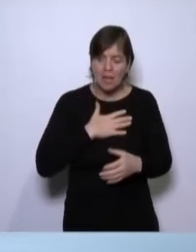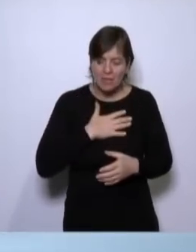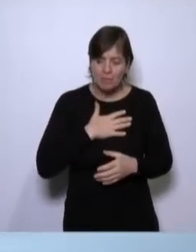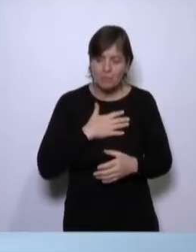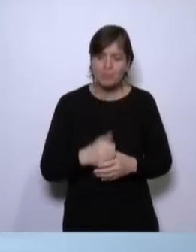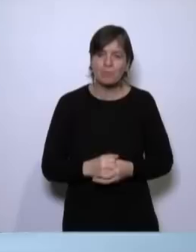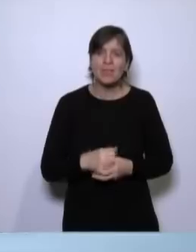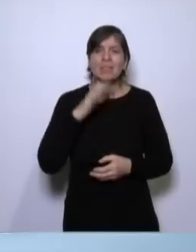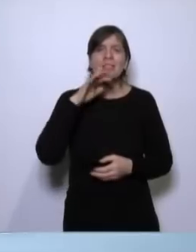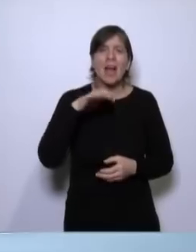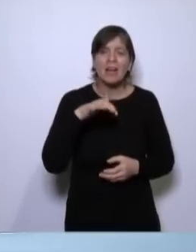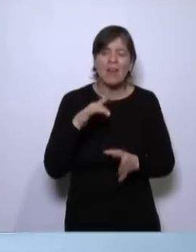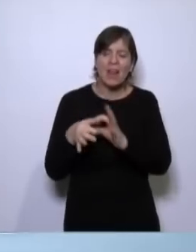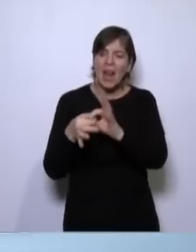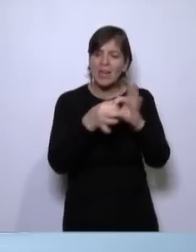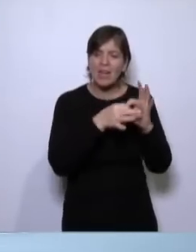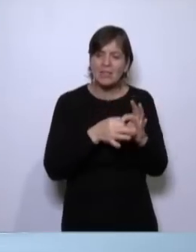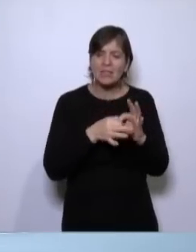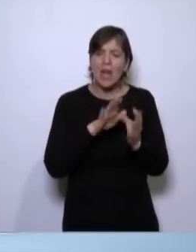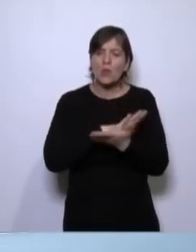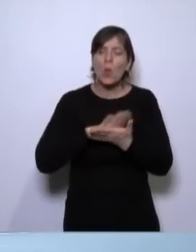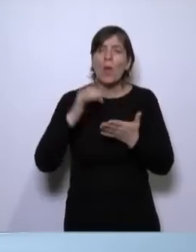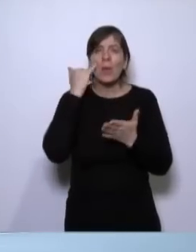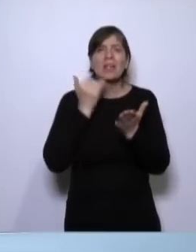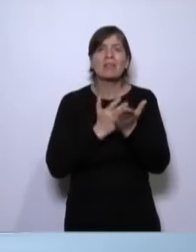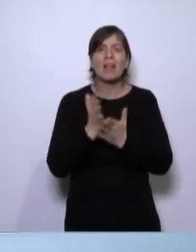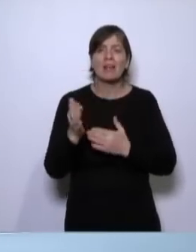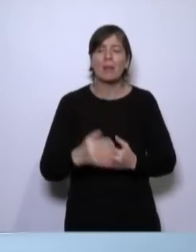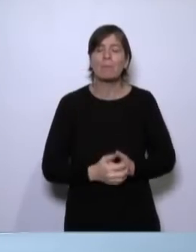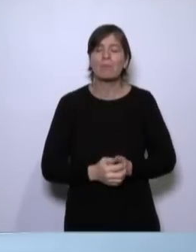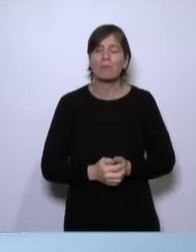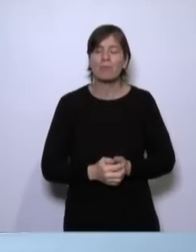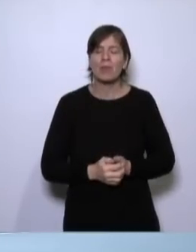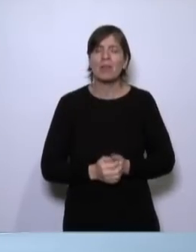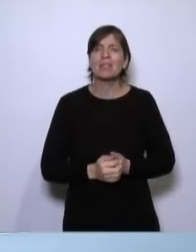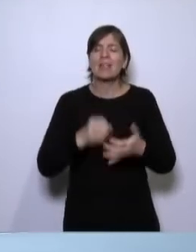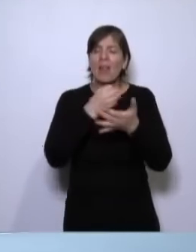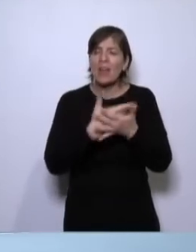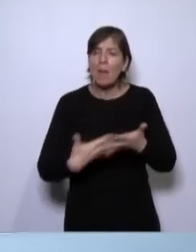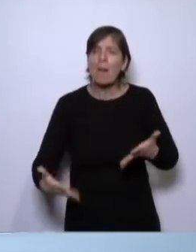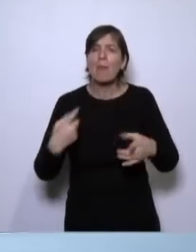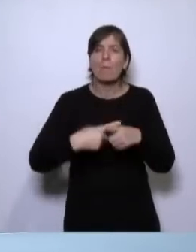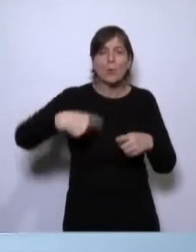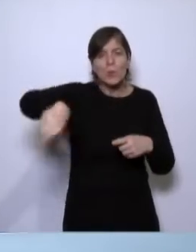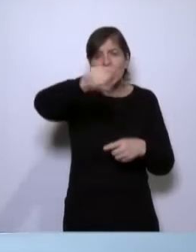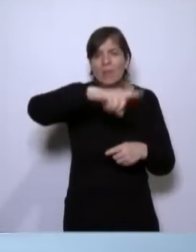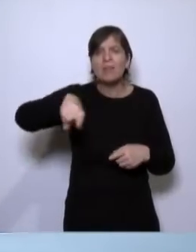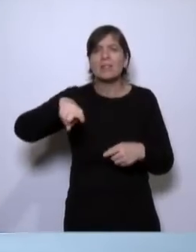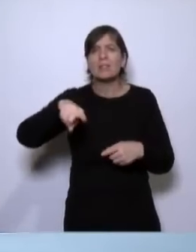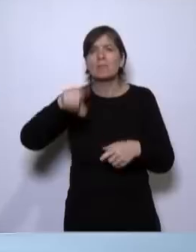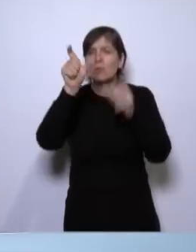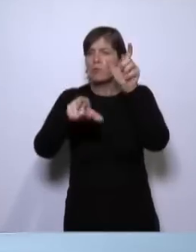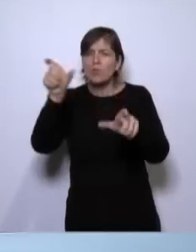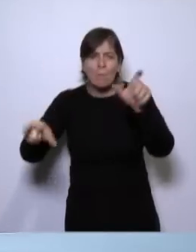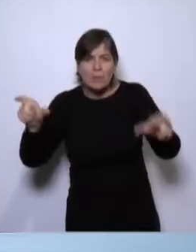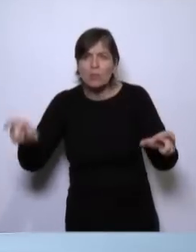sangre, sangre de la alianza nueva y eterna, que será derramada por